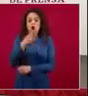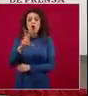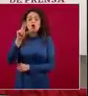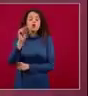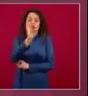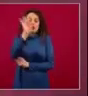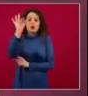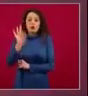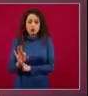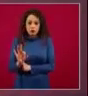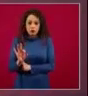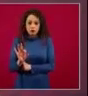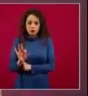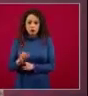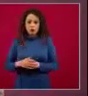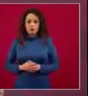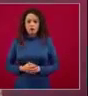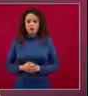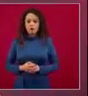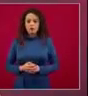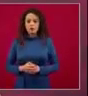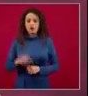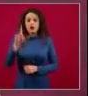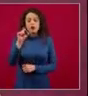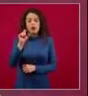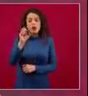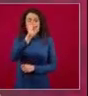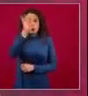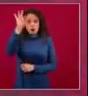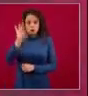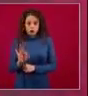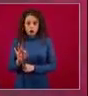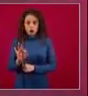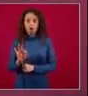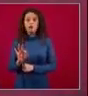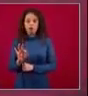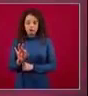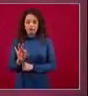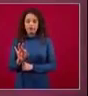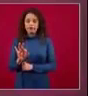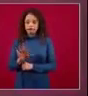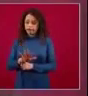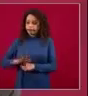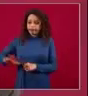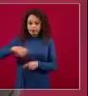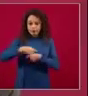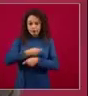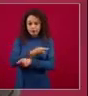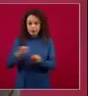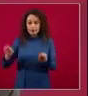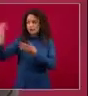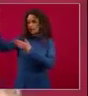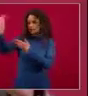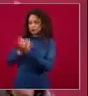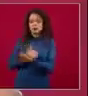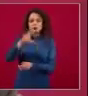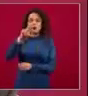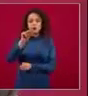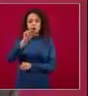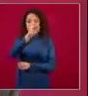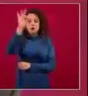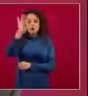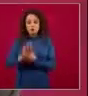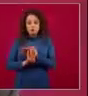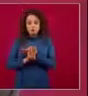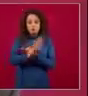en la mortalidad. 20% de cobertura, reducción de 80% de mortalidad. Se evita